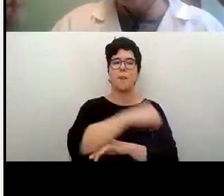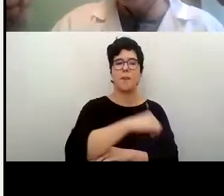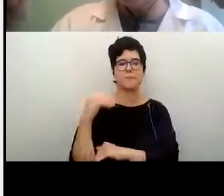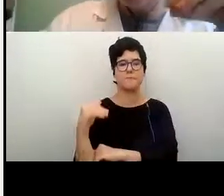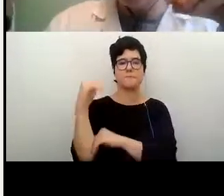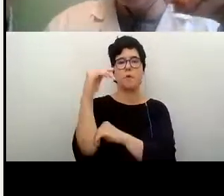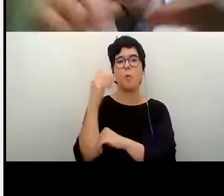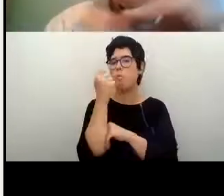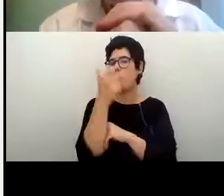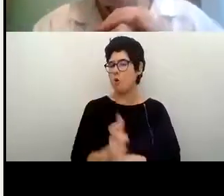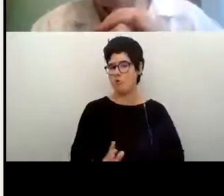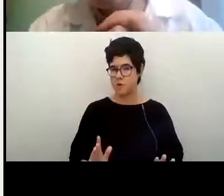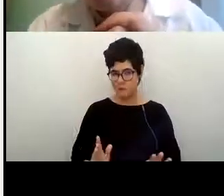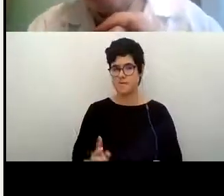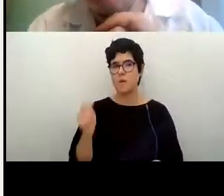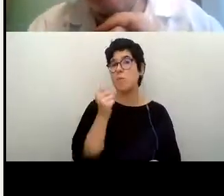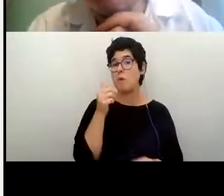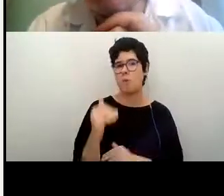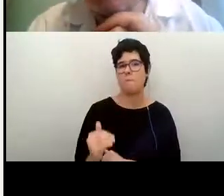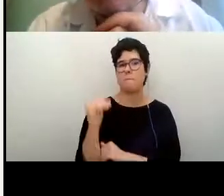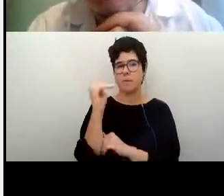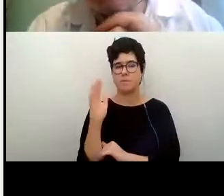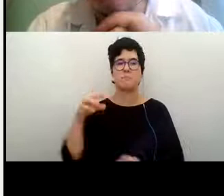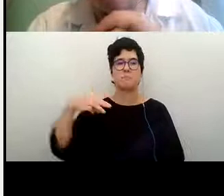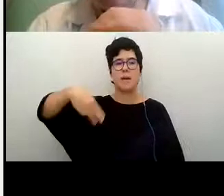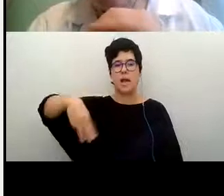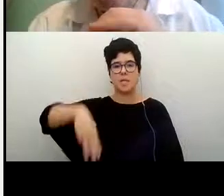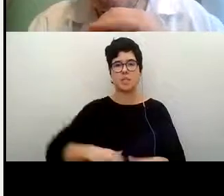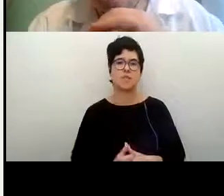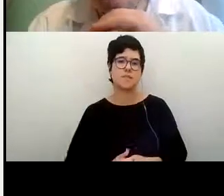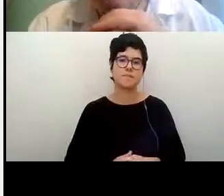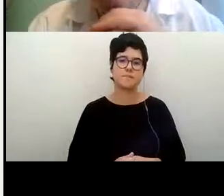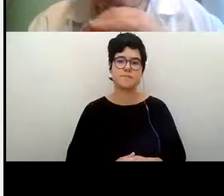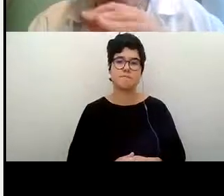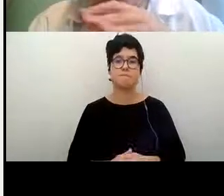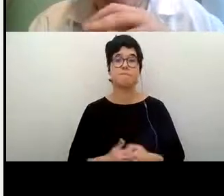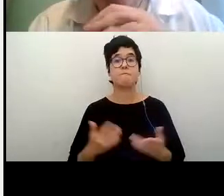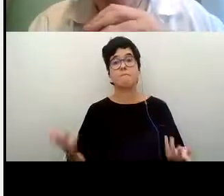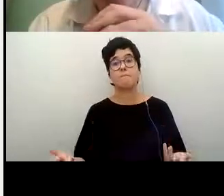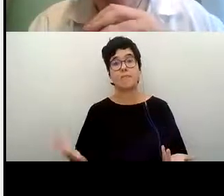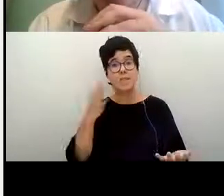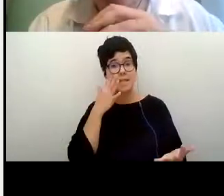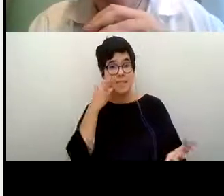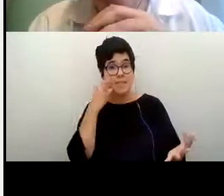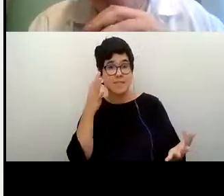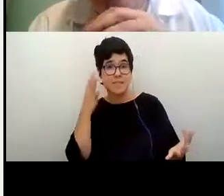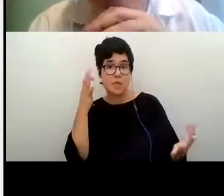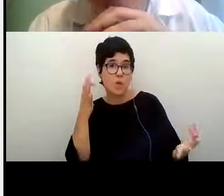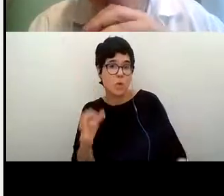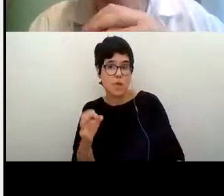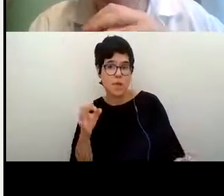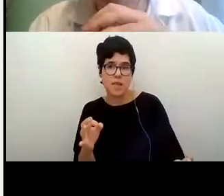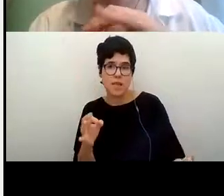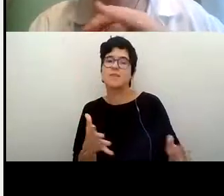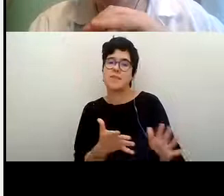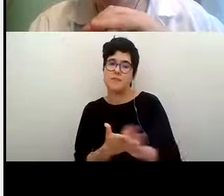aumentar relativamente la cantidad de melatonina. Y a nivel de seguridad, deciros que el reishi, como bien